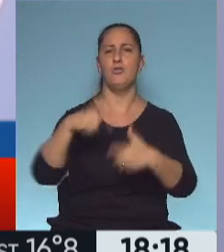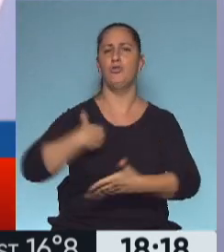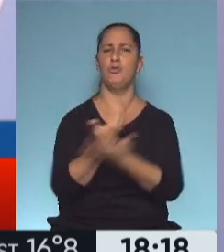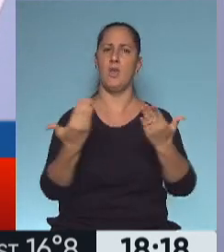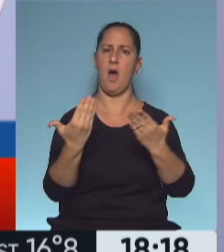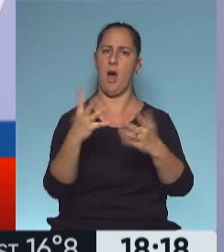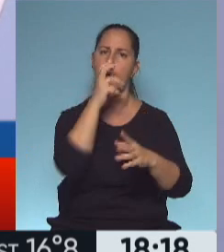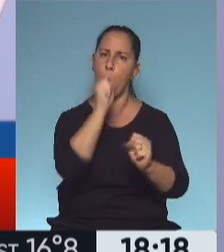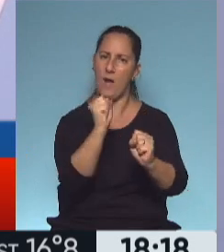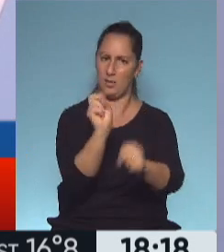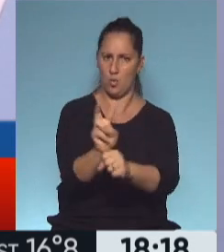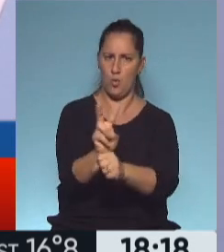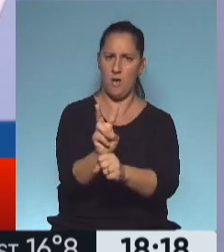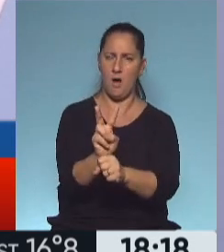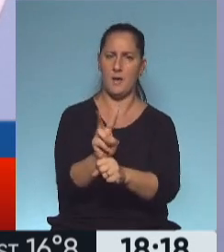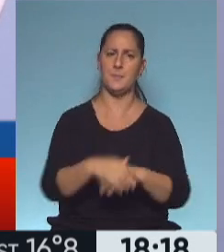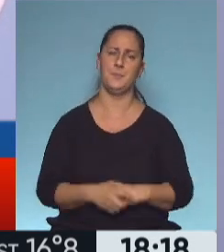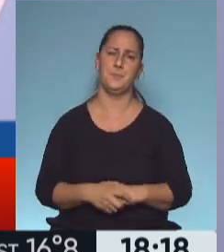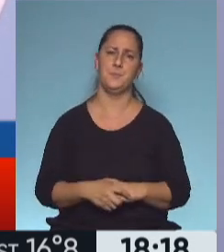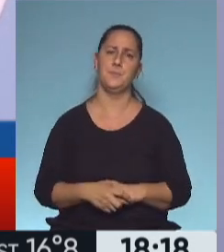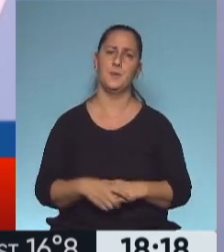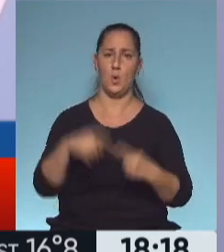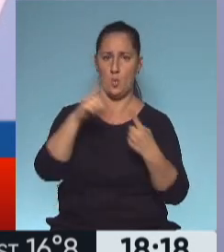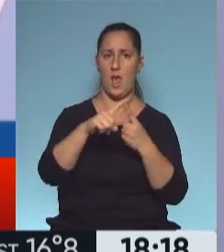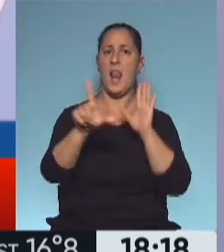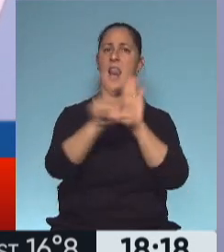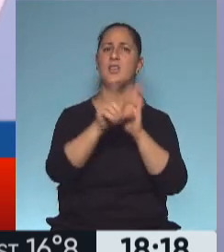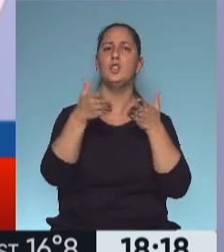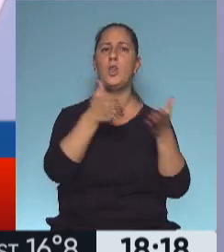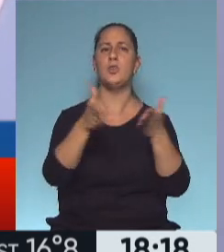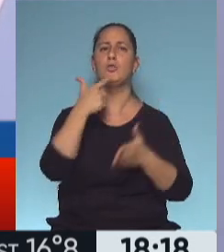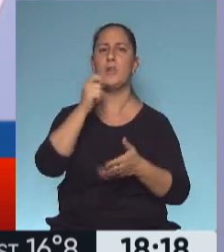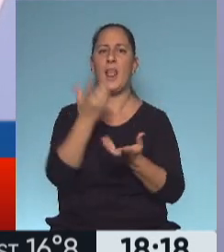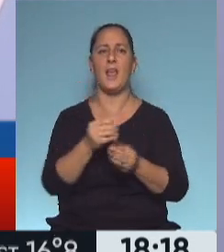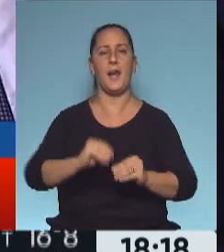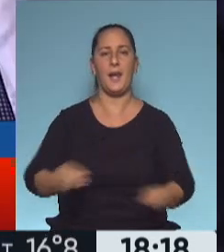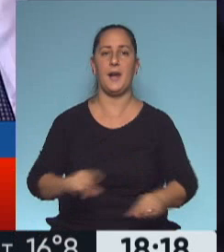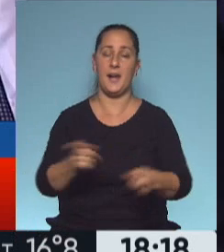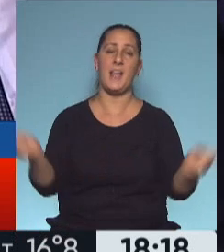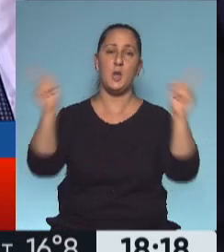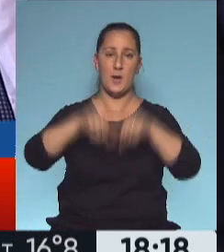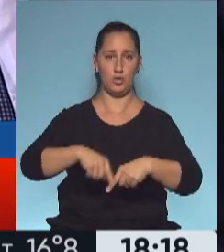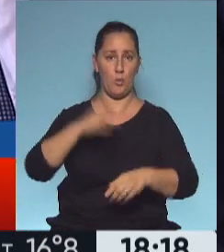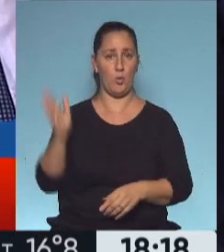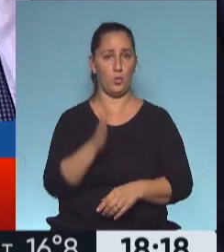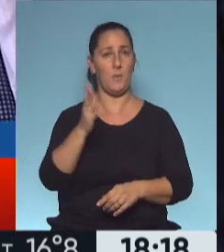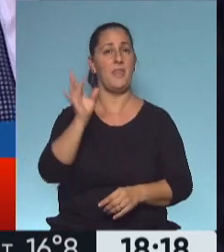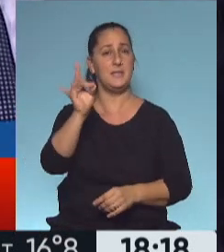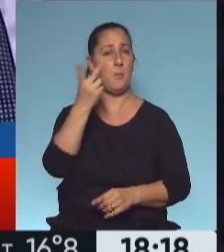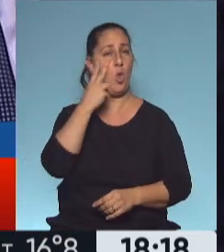sociedad. Una fue la Ley de Solidaridad Social y Reactivación Productiva en diciembre del año